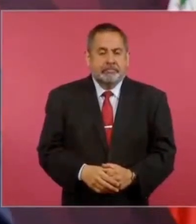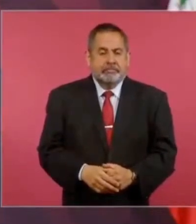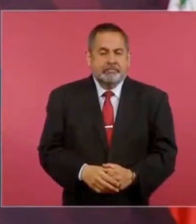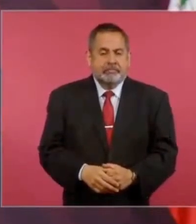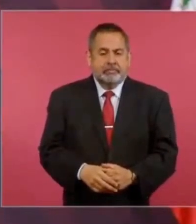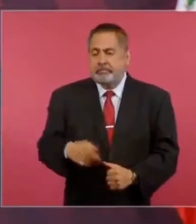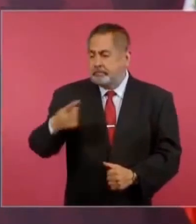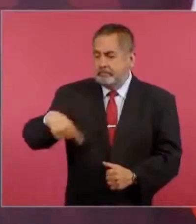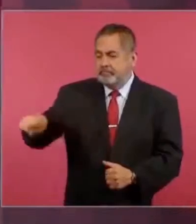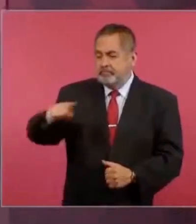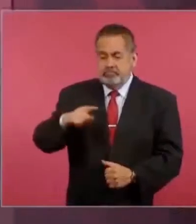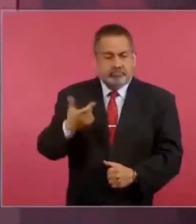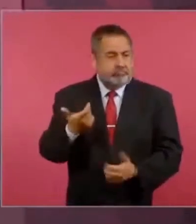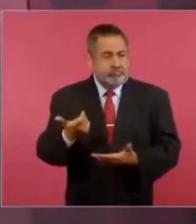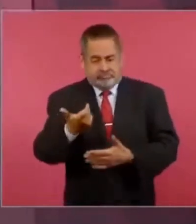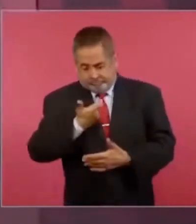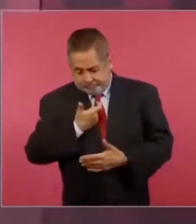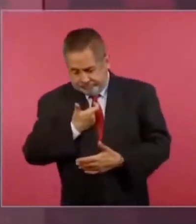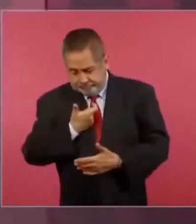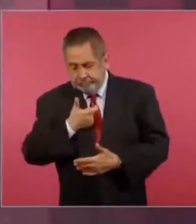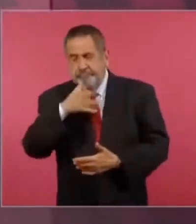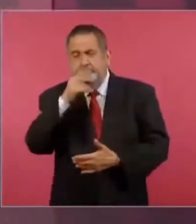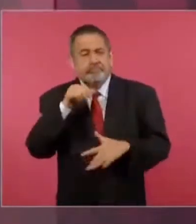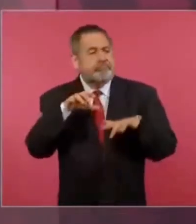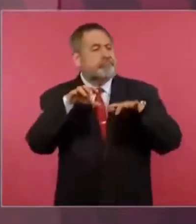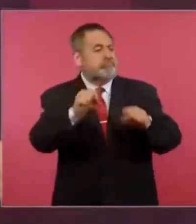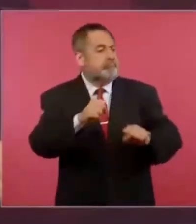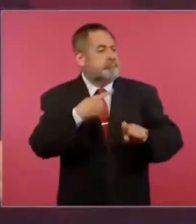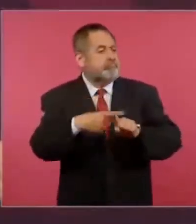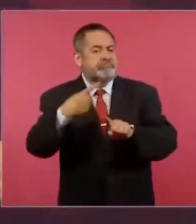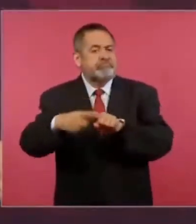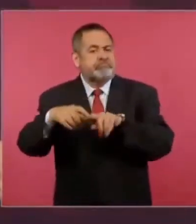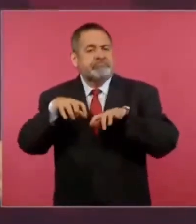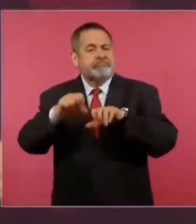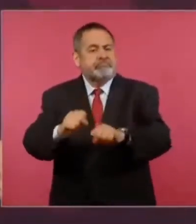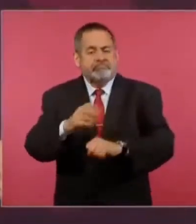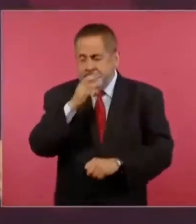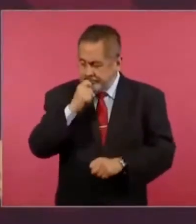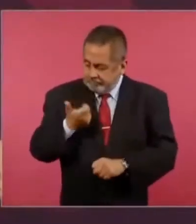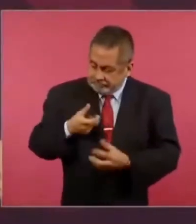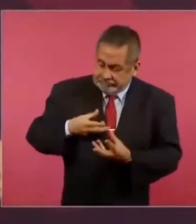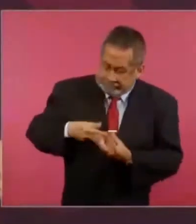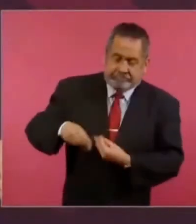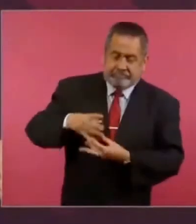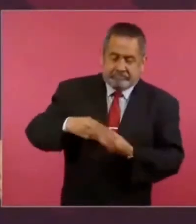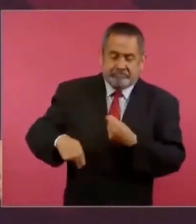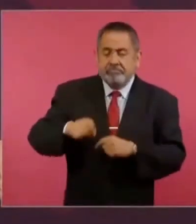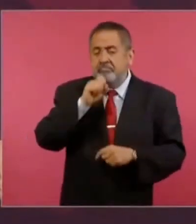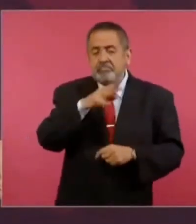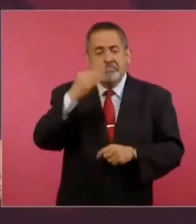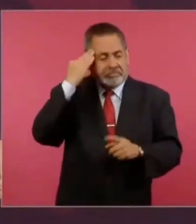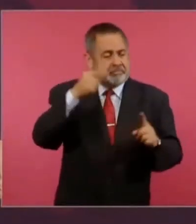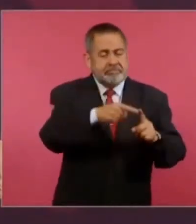Perdió el salario mínimo durante el periodo neoliberal. No lo olviden,